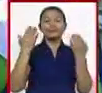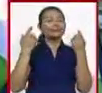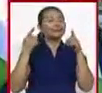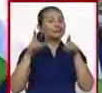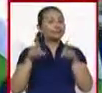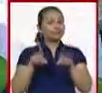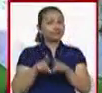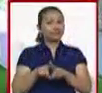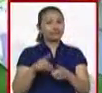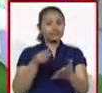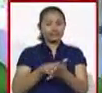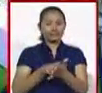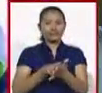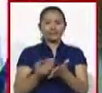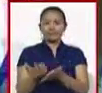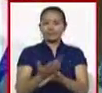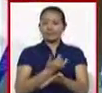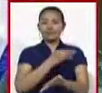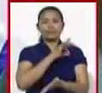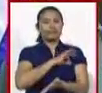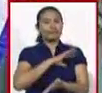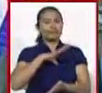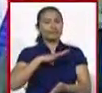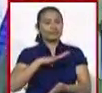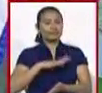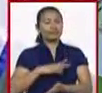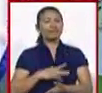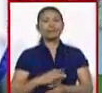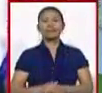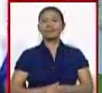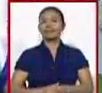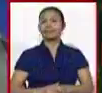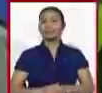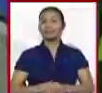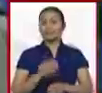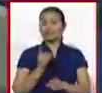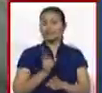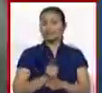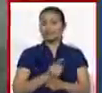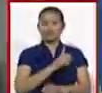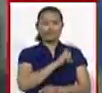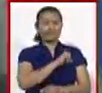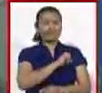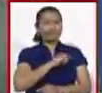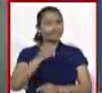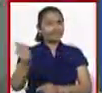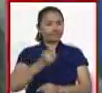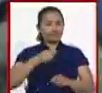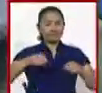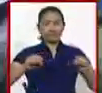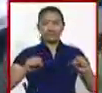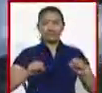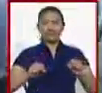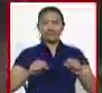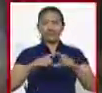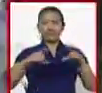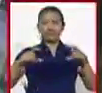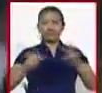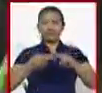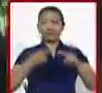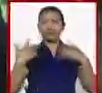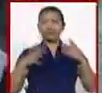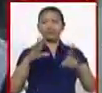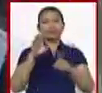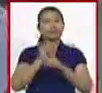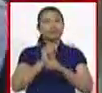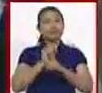acuerdo al precio a lo que ganamos, biencísimo de acuerdo, y eso es lo que buscamos, pedimos lo justo. Un policía que circulaba en su motocicleta sin placa de control también